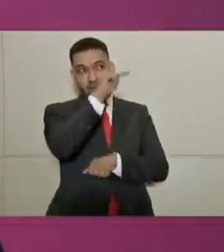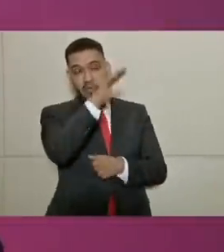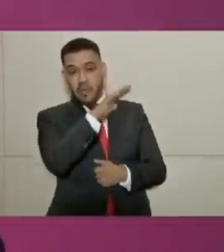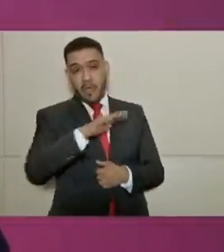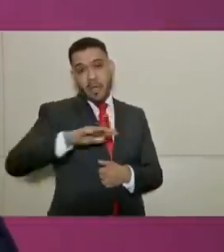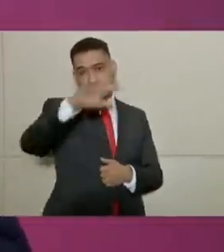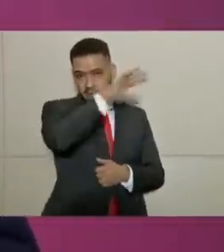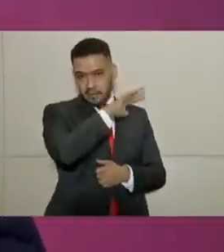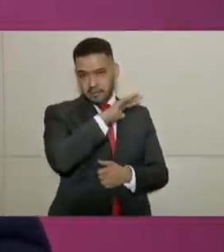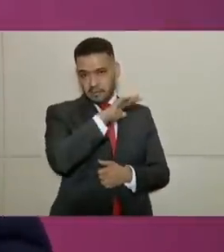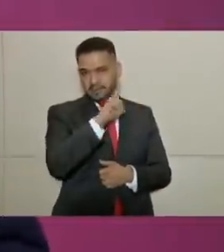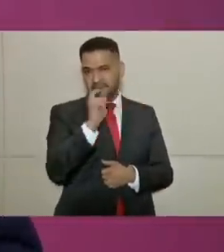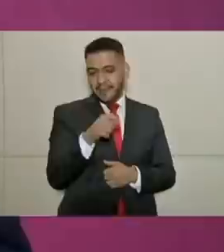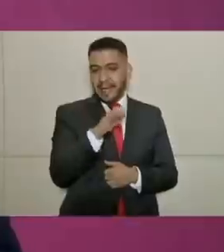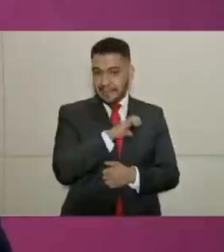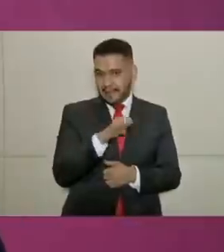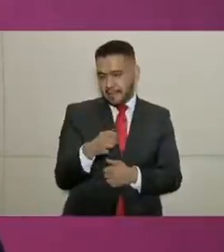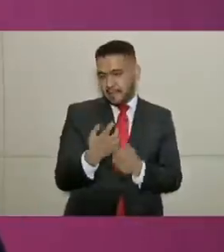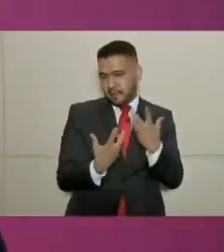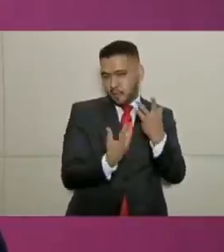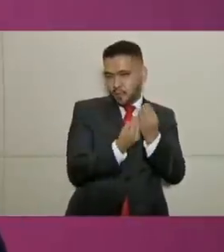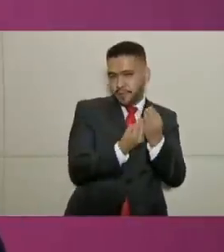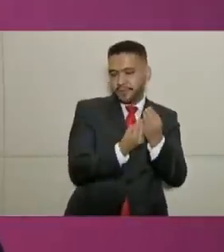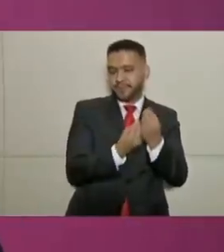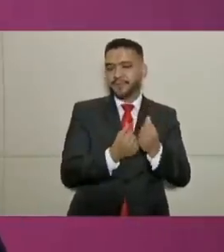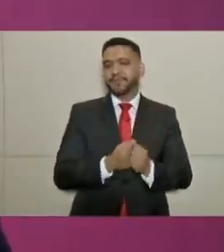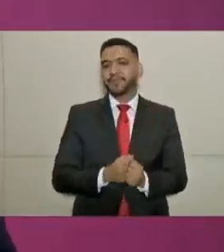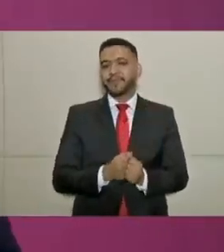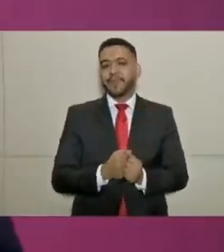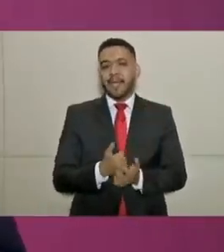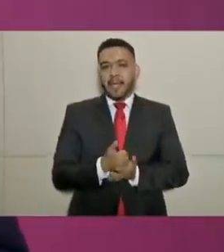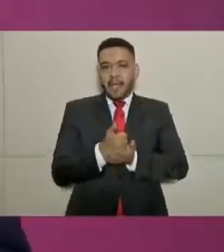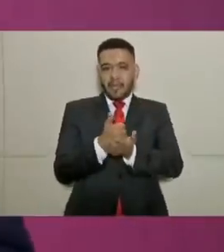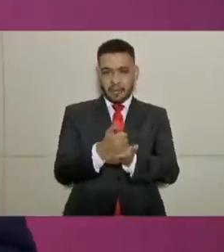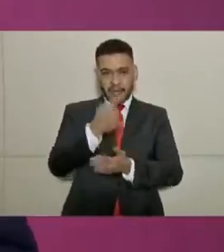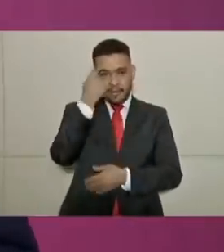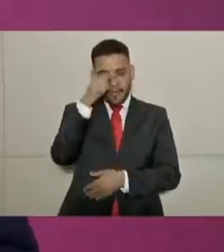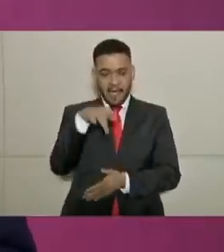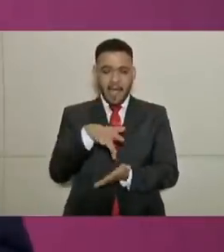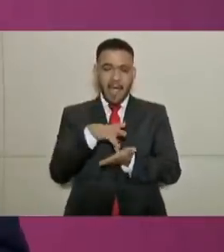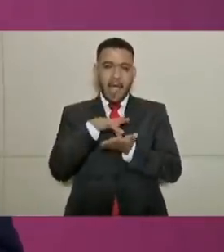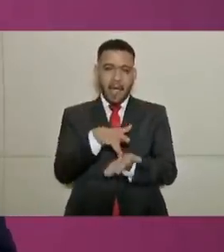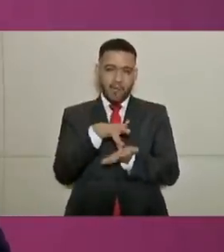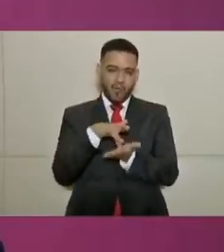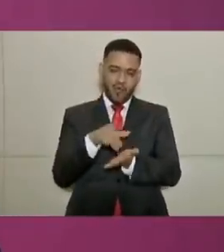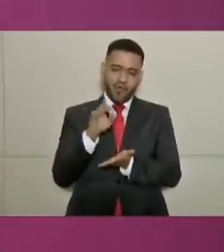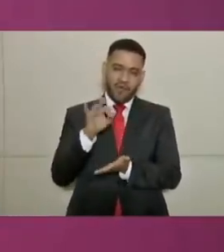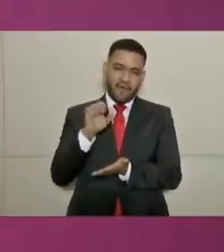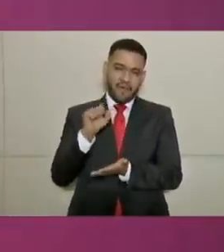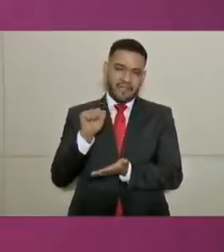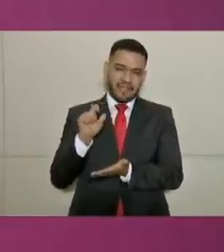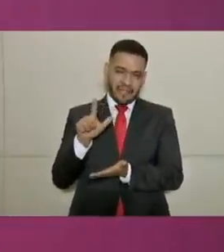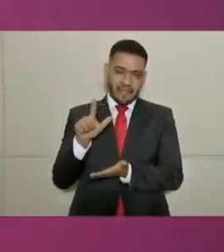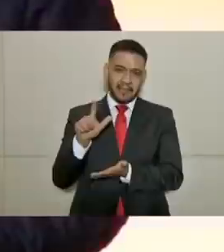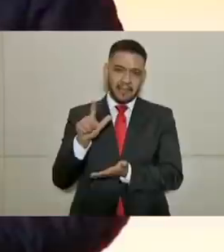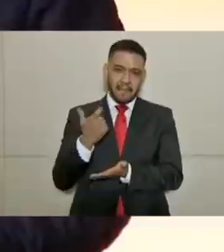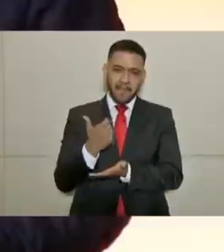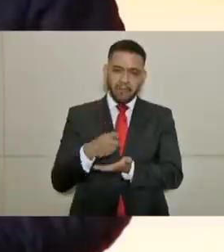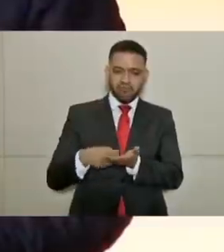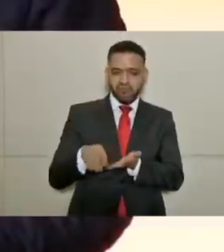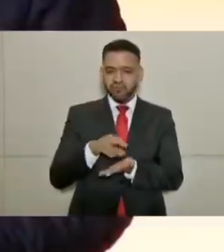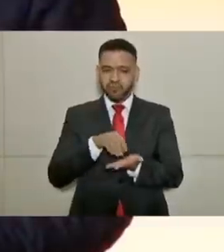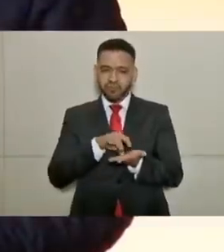incluye Ensenada, se mantengan los apoyos fiscales